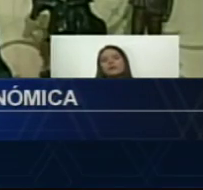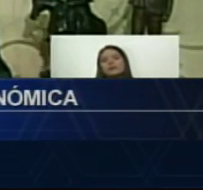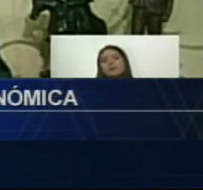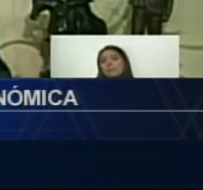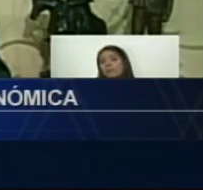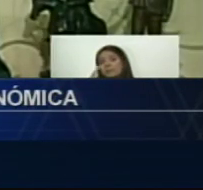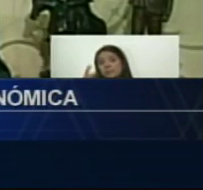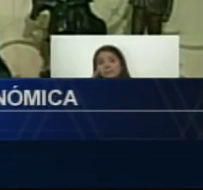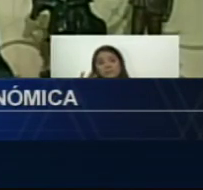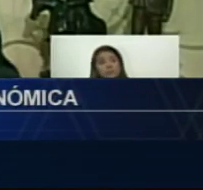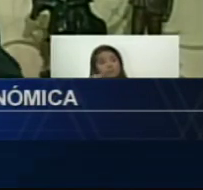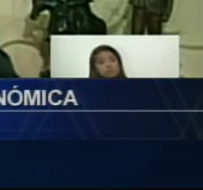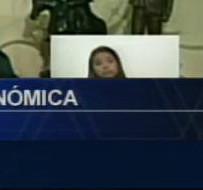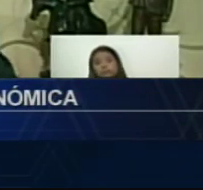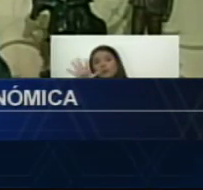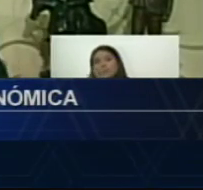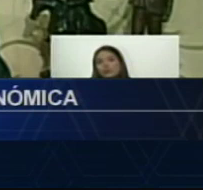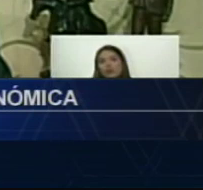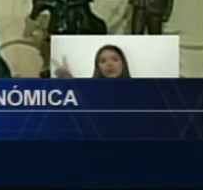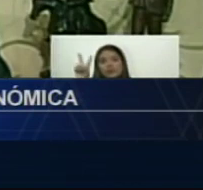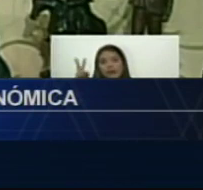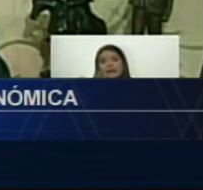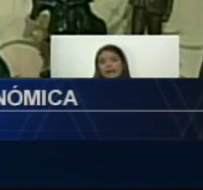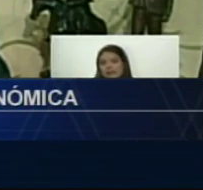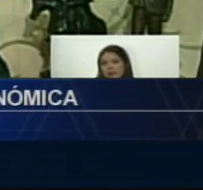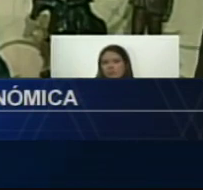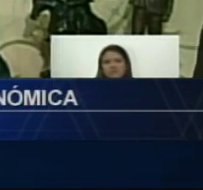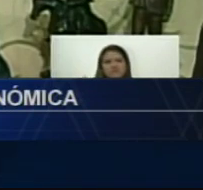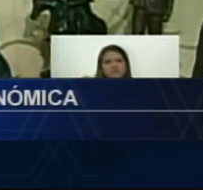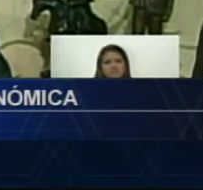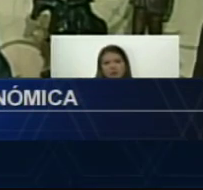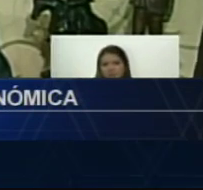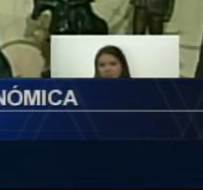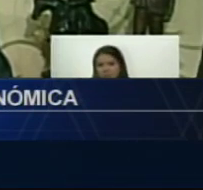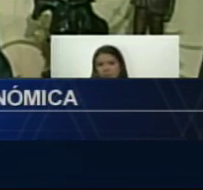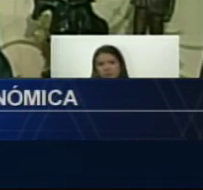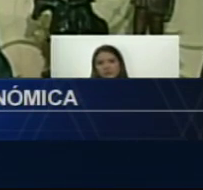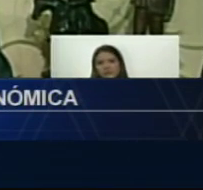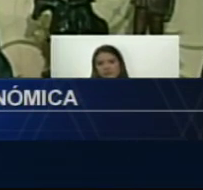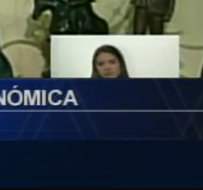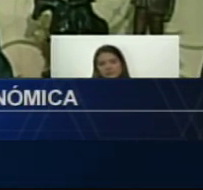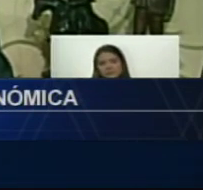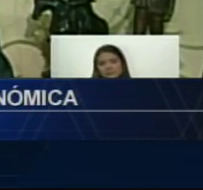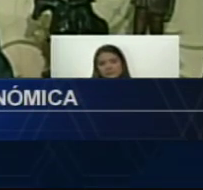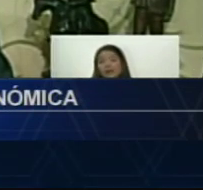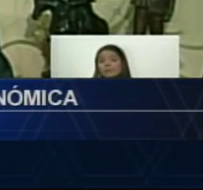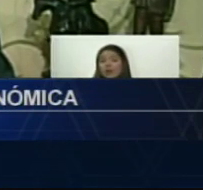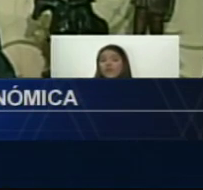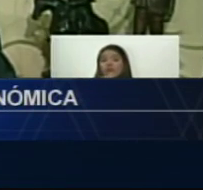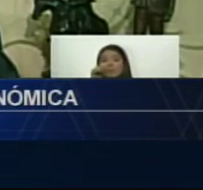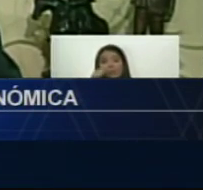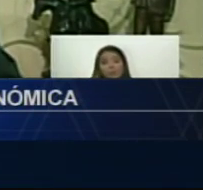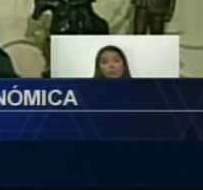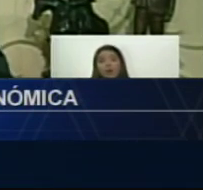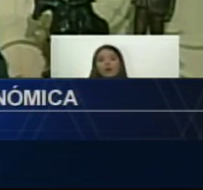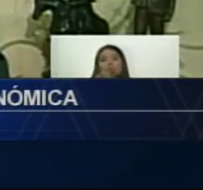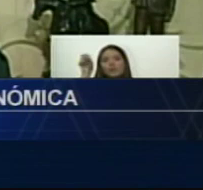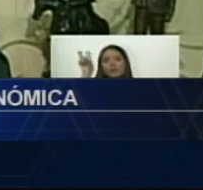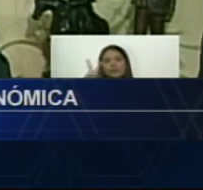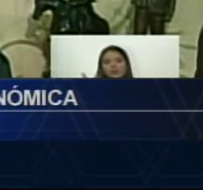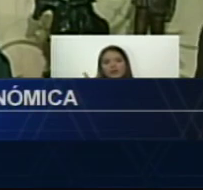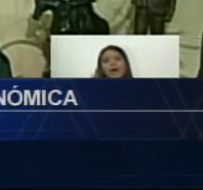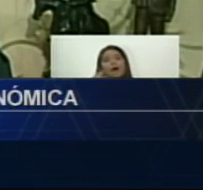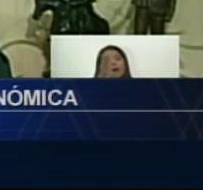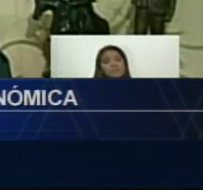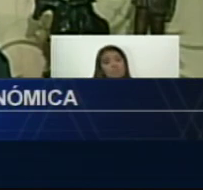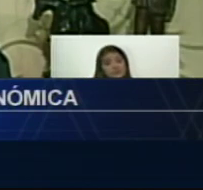hemos estado desplegados por el país y queríamos, para terminar esta transmisión, informarle al pueblo venezolano o comunicarle, además